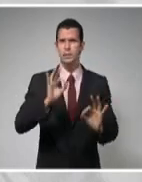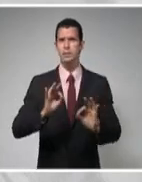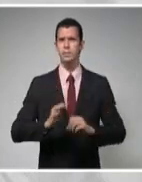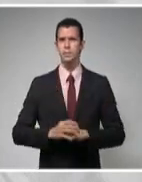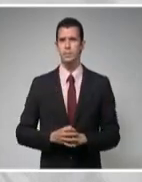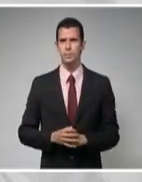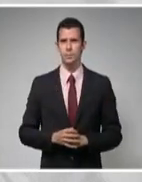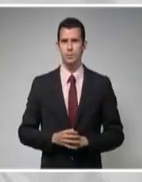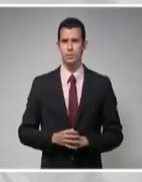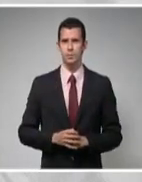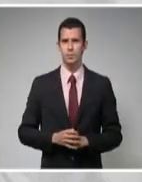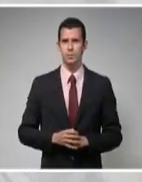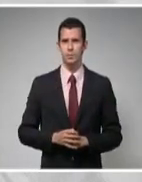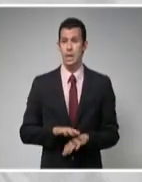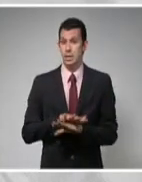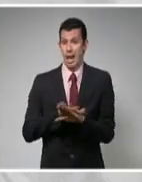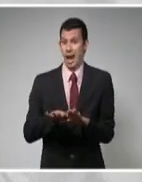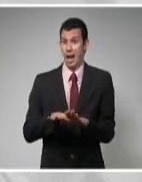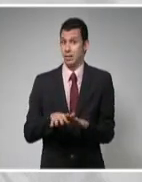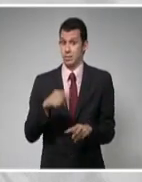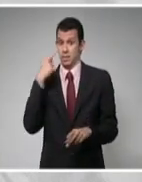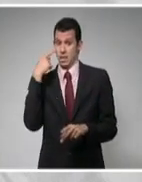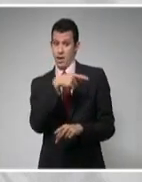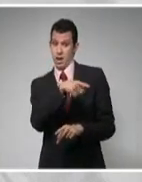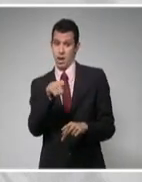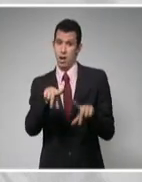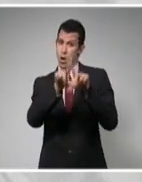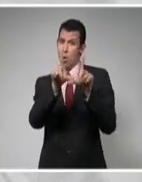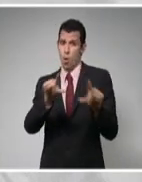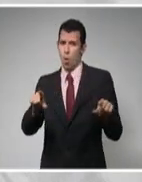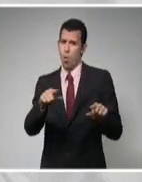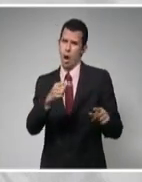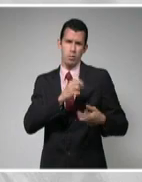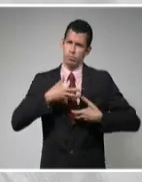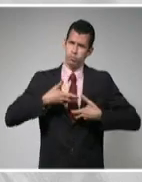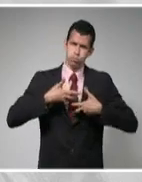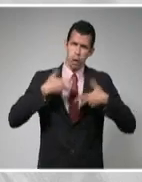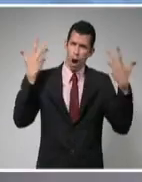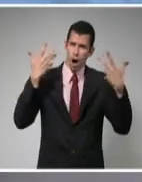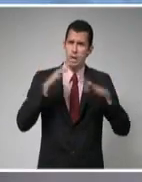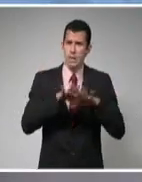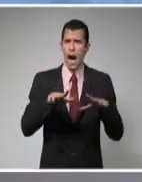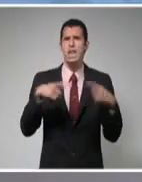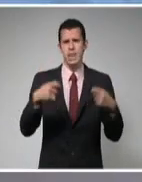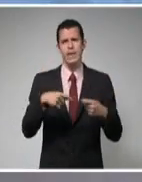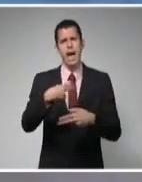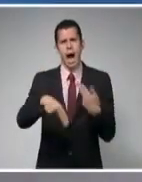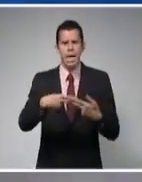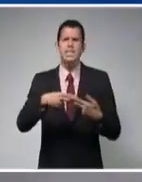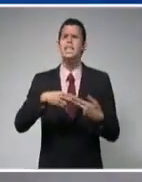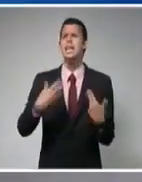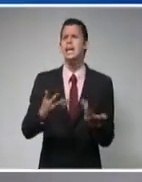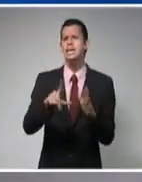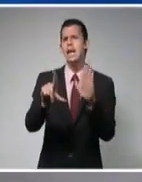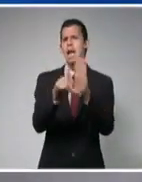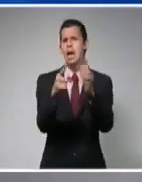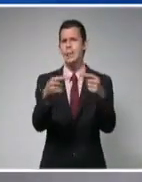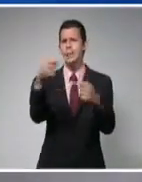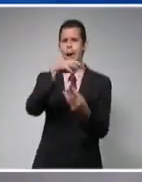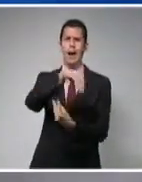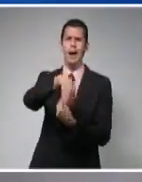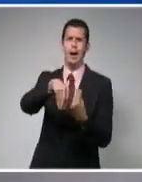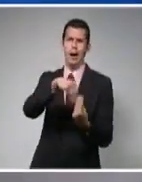y esta sería la antesala para un nuevo referendo constitucional. ¿Qué otras propuestas están manejando para debatirlas